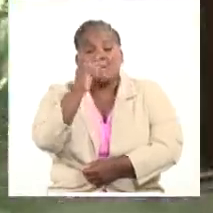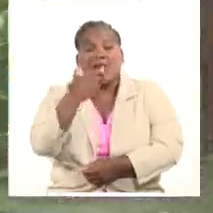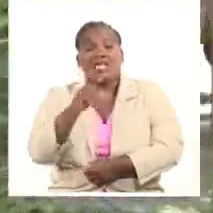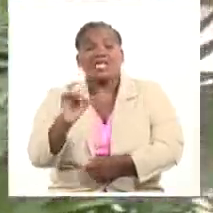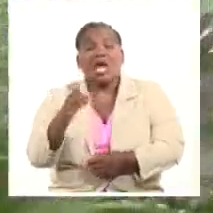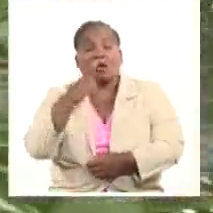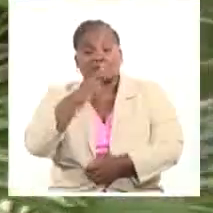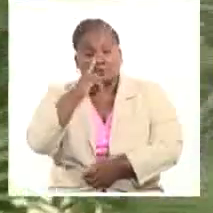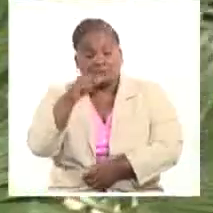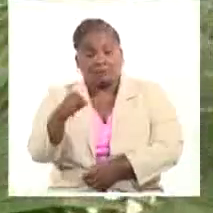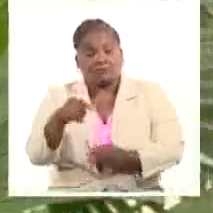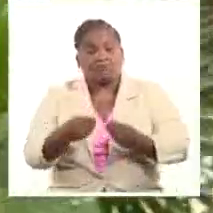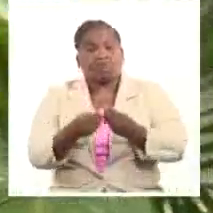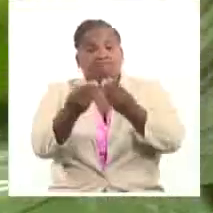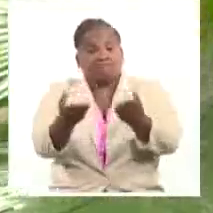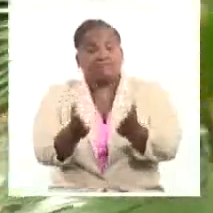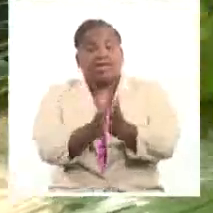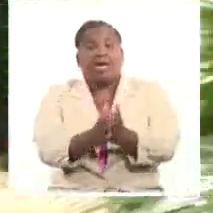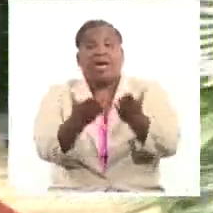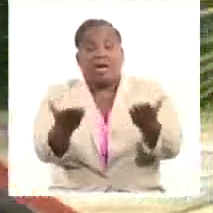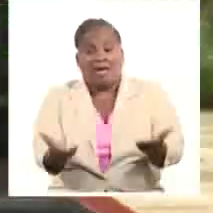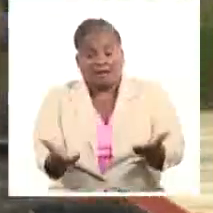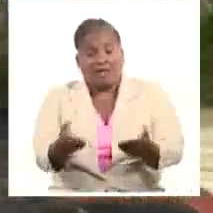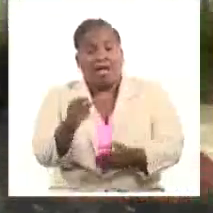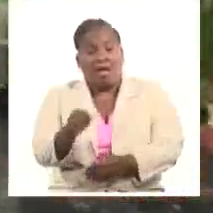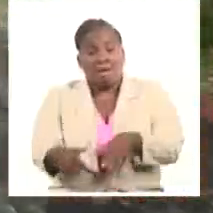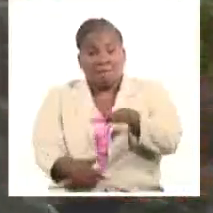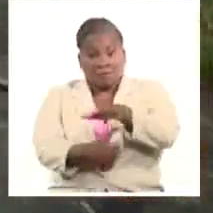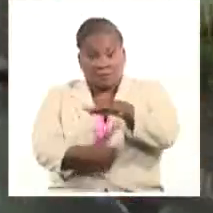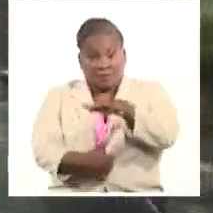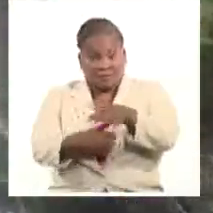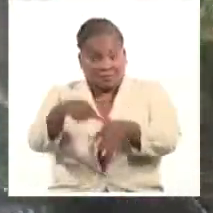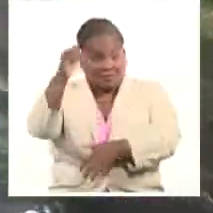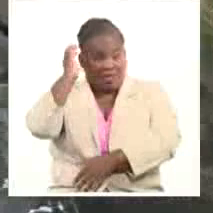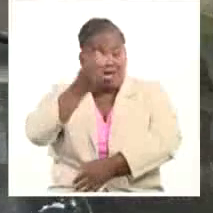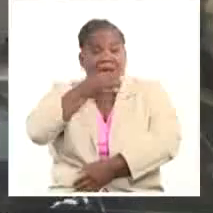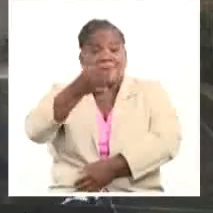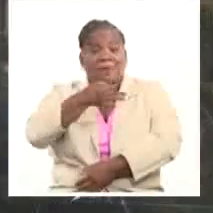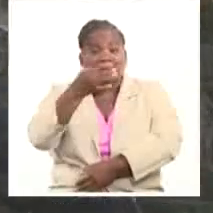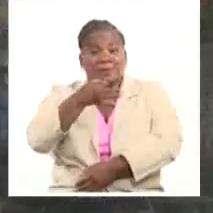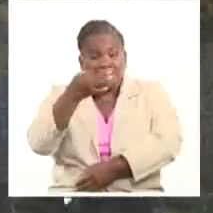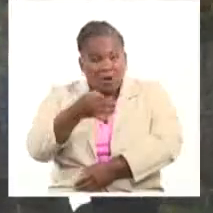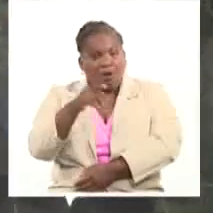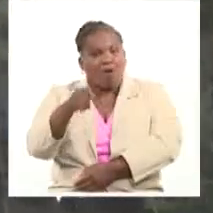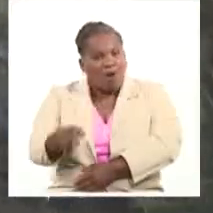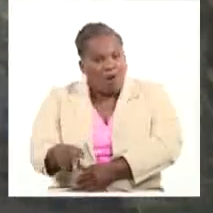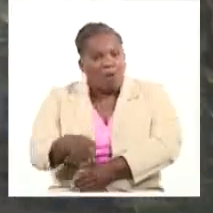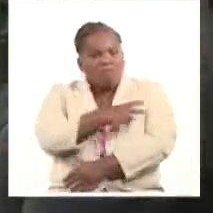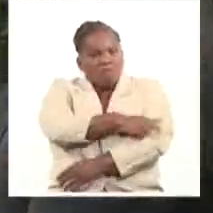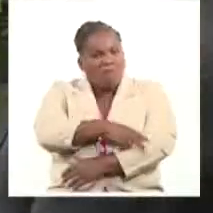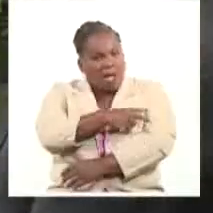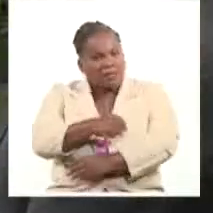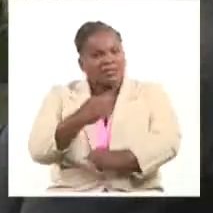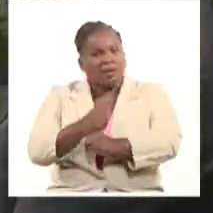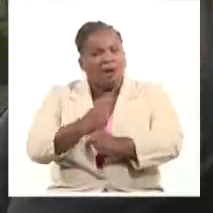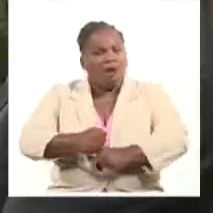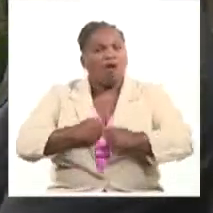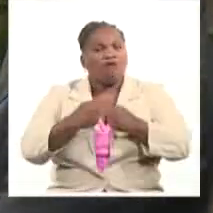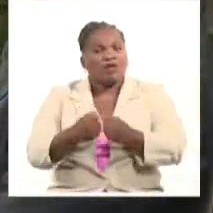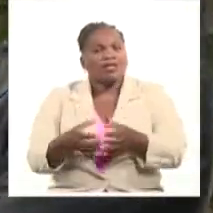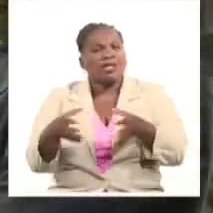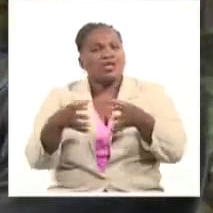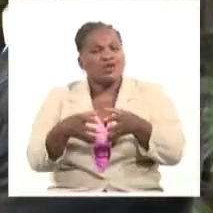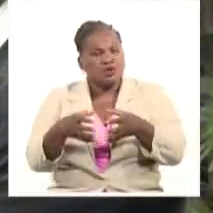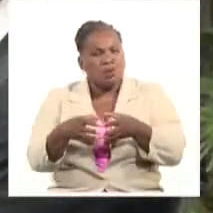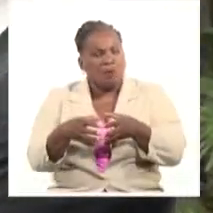sus cartas credenciales, el presidente cubano reconoció el papel desempeñado por la nación caucásica al frente del movimiento no alineado